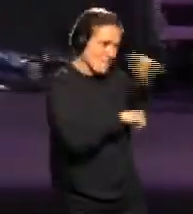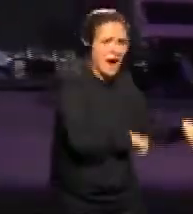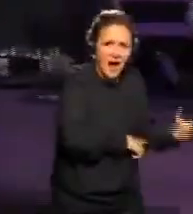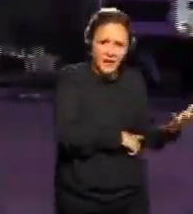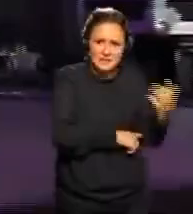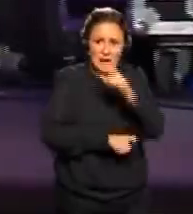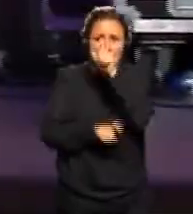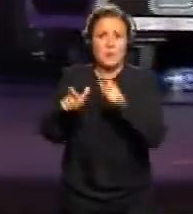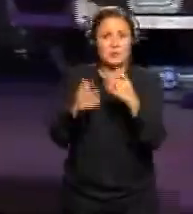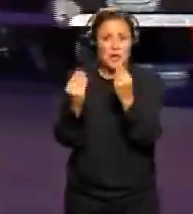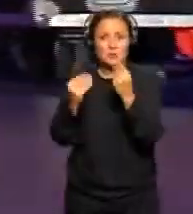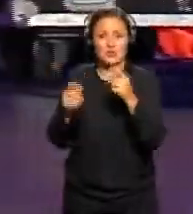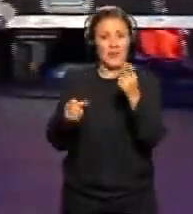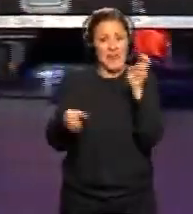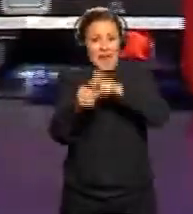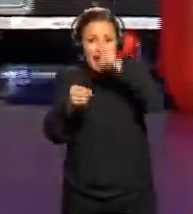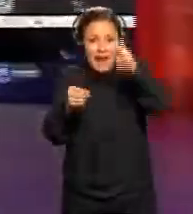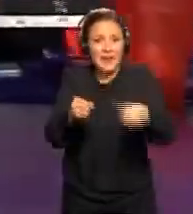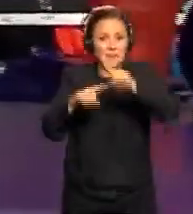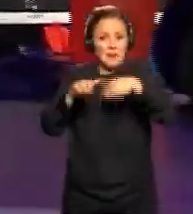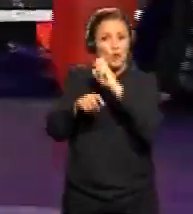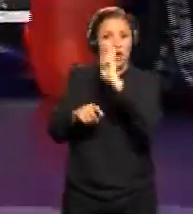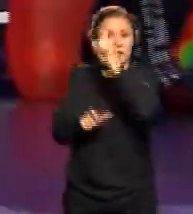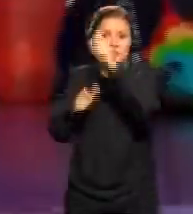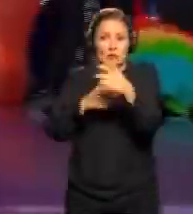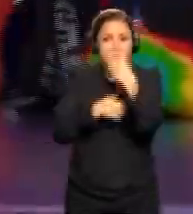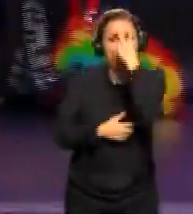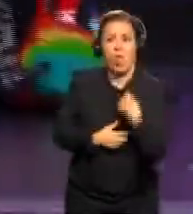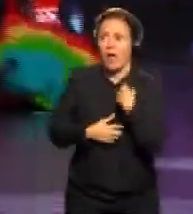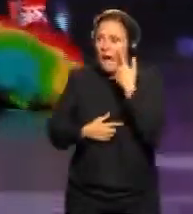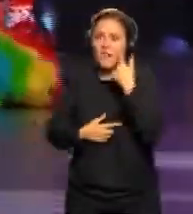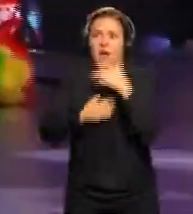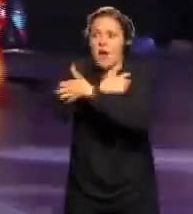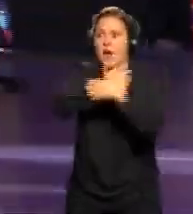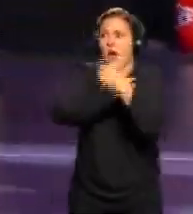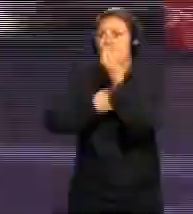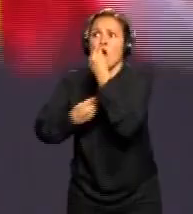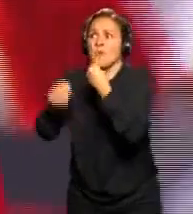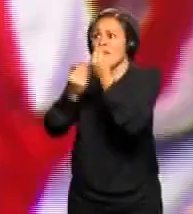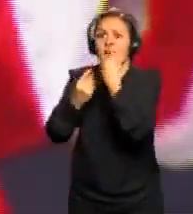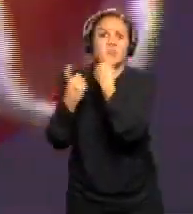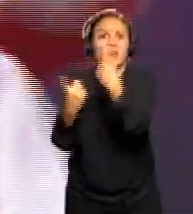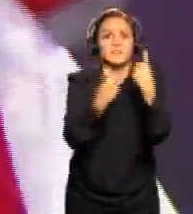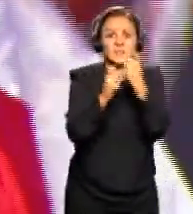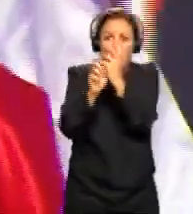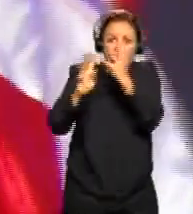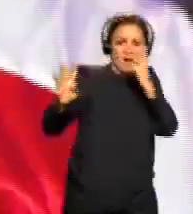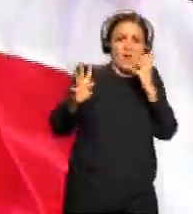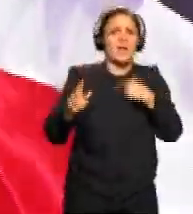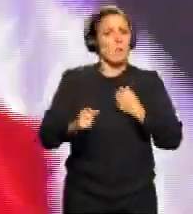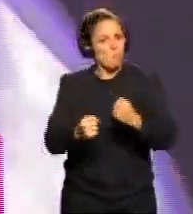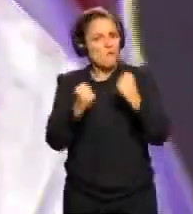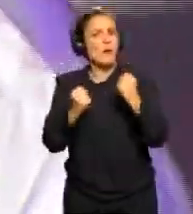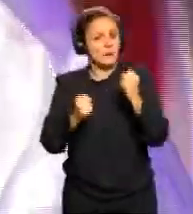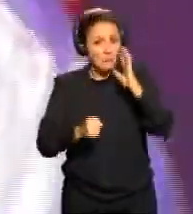Mucha gente con los ERTE y otras tantas a su suerte, pidiendo caridad para comer. Y muy fuerte puede ser, pero